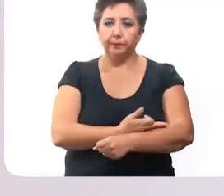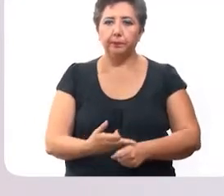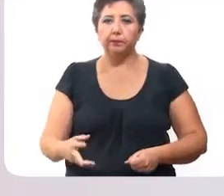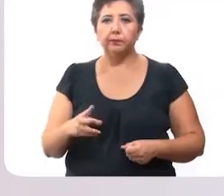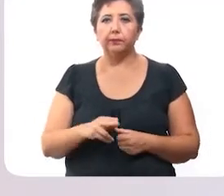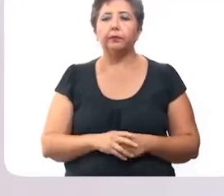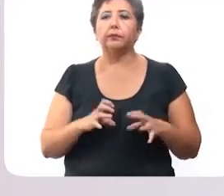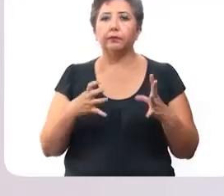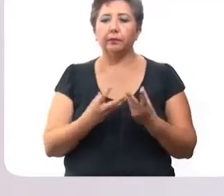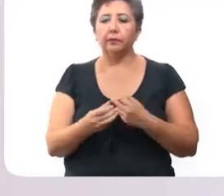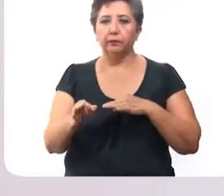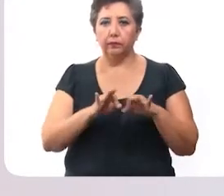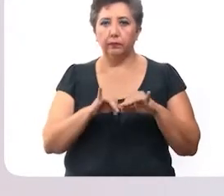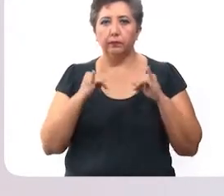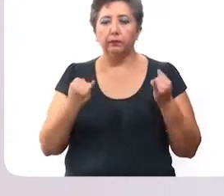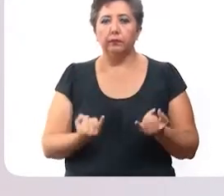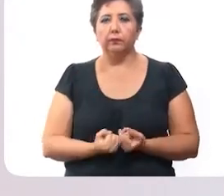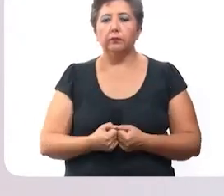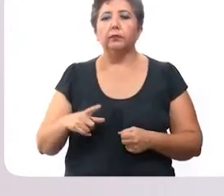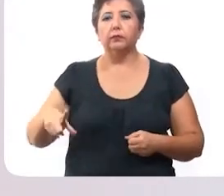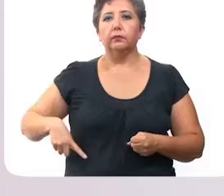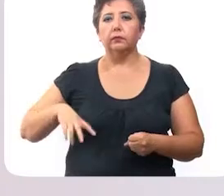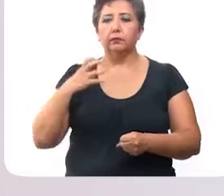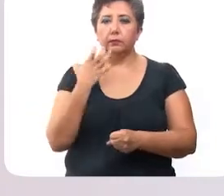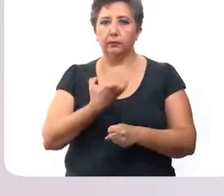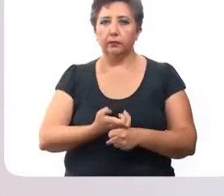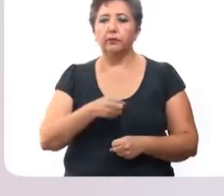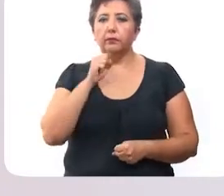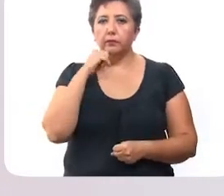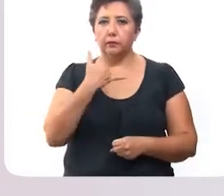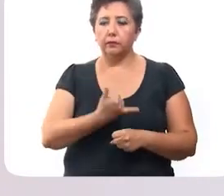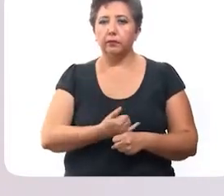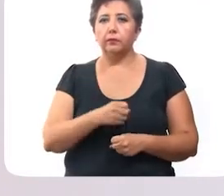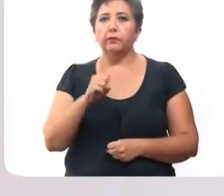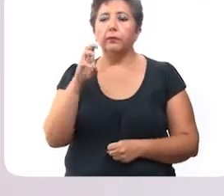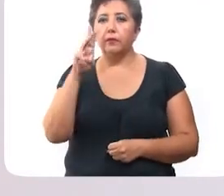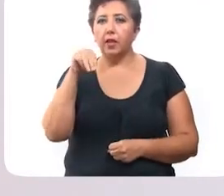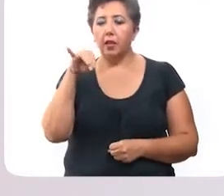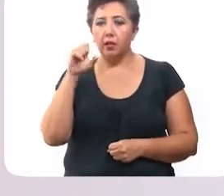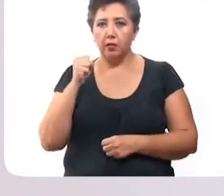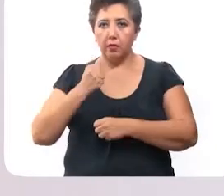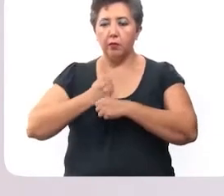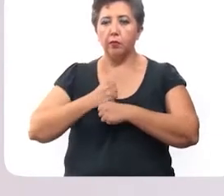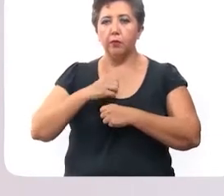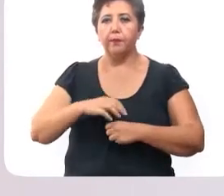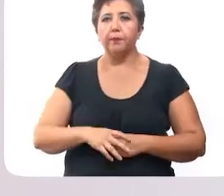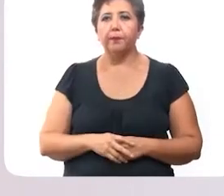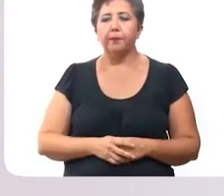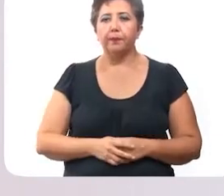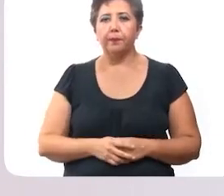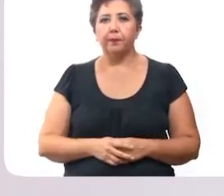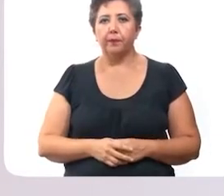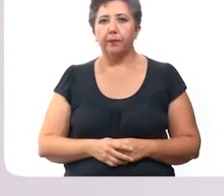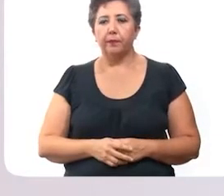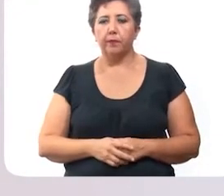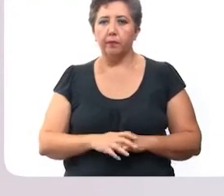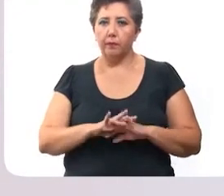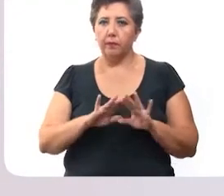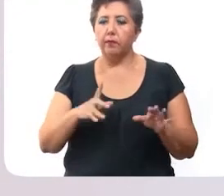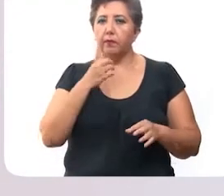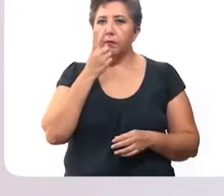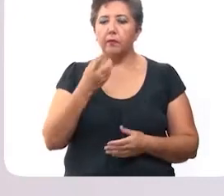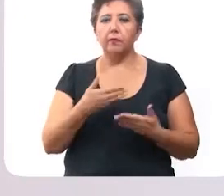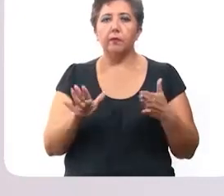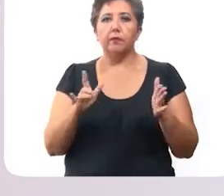familias. Estamos trabajando de manera conjunta el Gobierno del Estado, la Secretaría del Bienestar y las Fuerzas Armadas. Como se